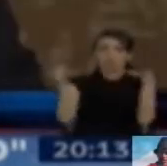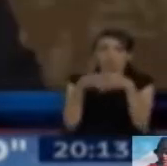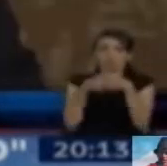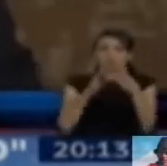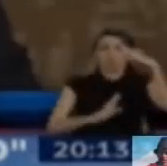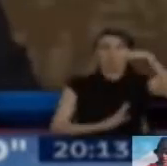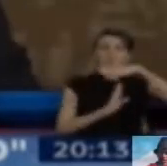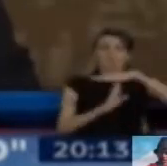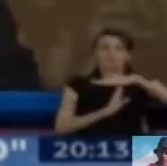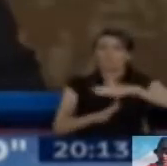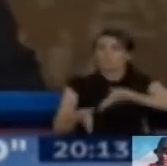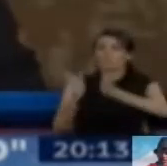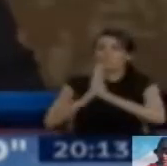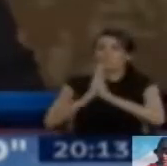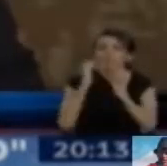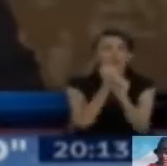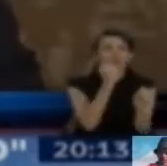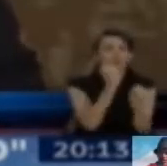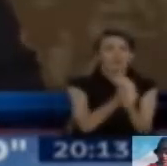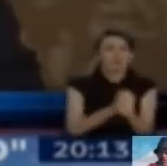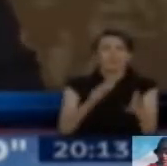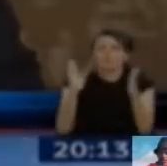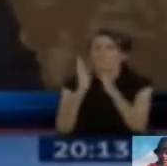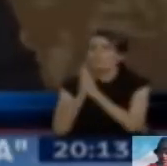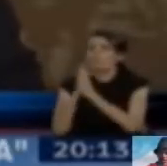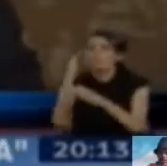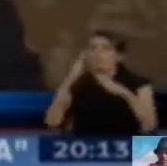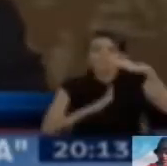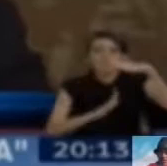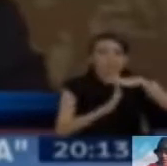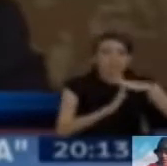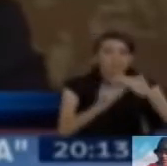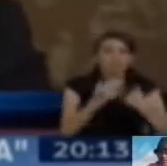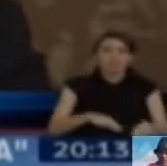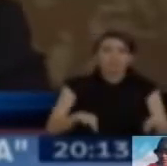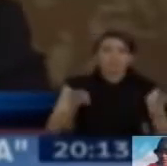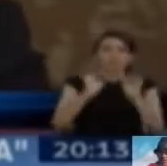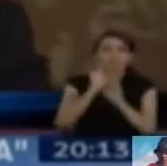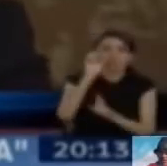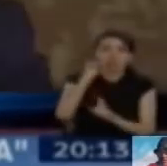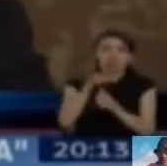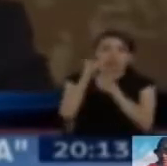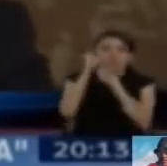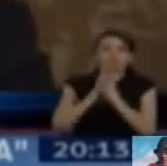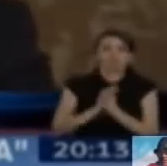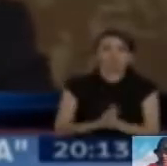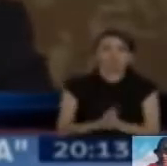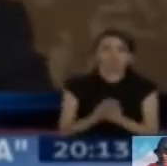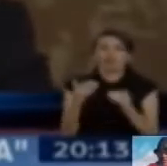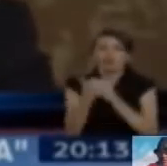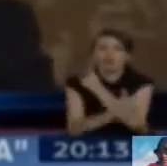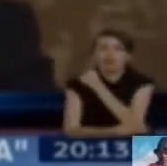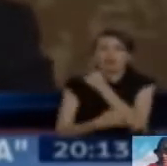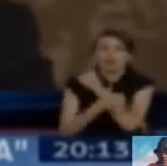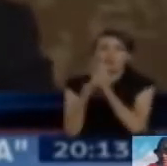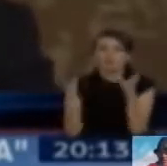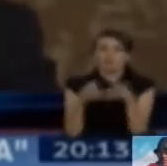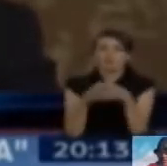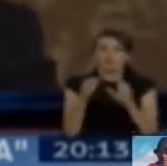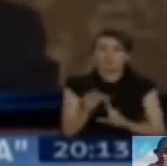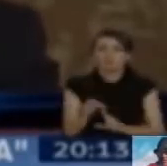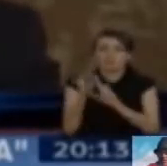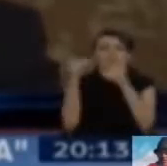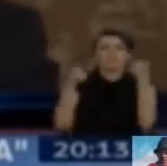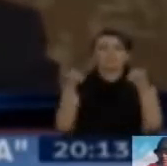paz, pide trabajo y estas serán nuestras prioridades. Insisto, el país nos pide